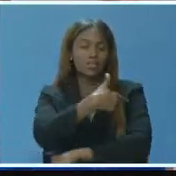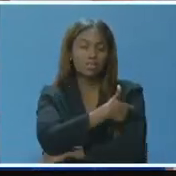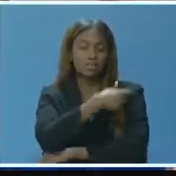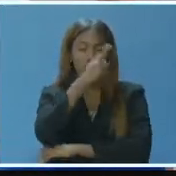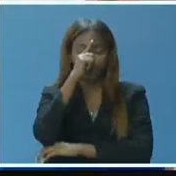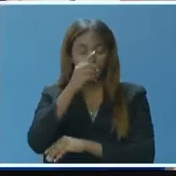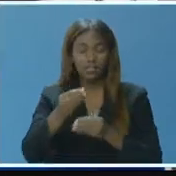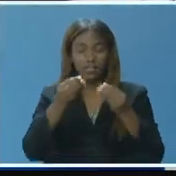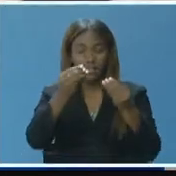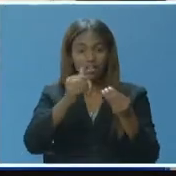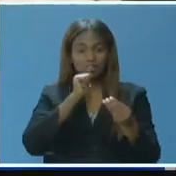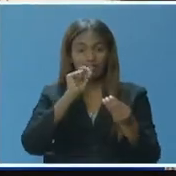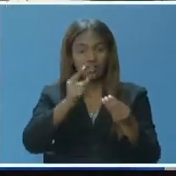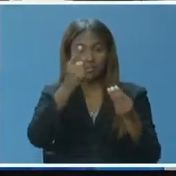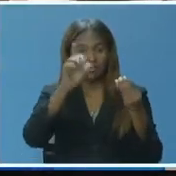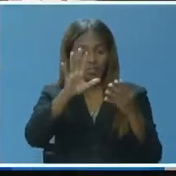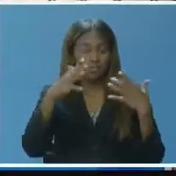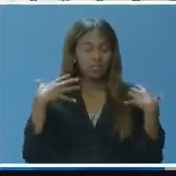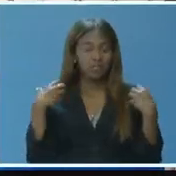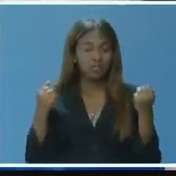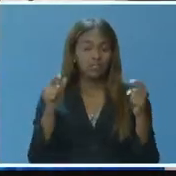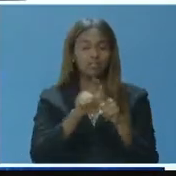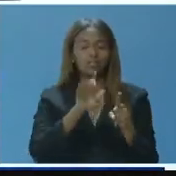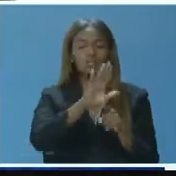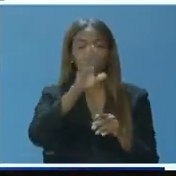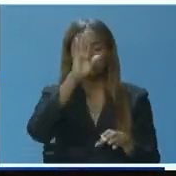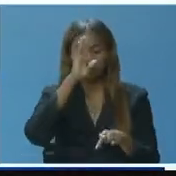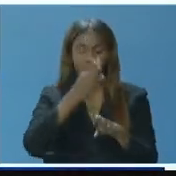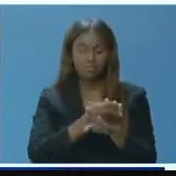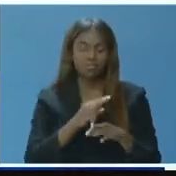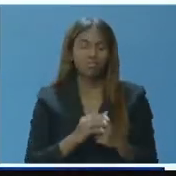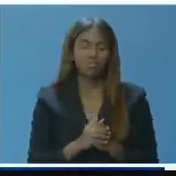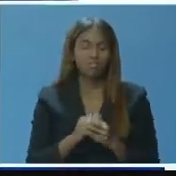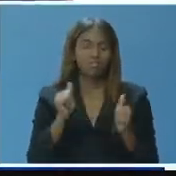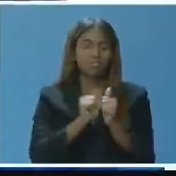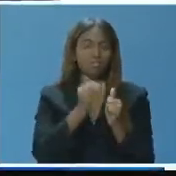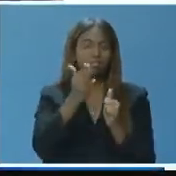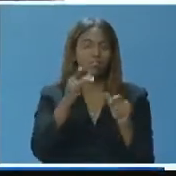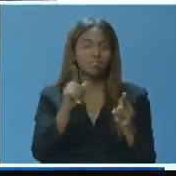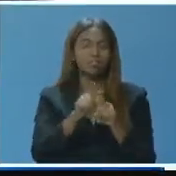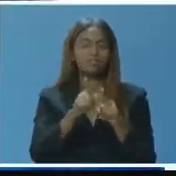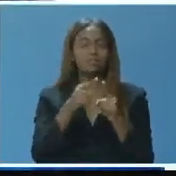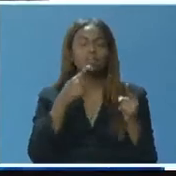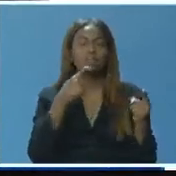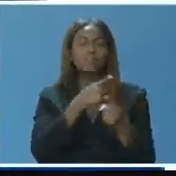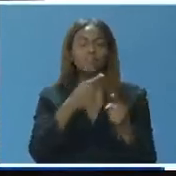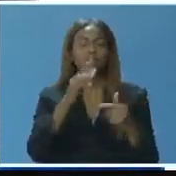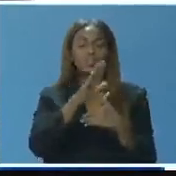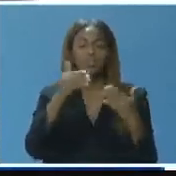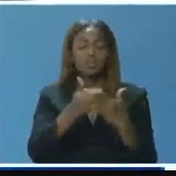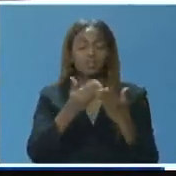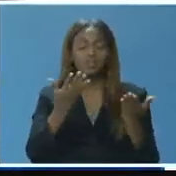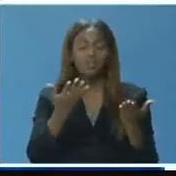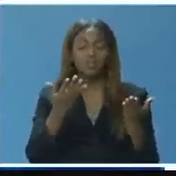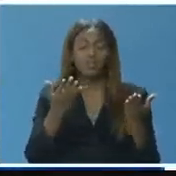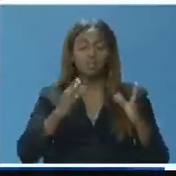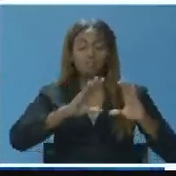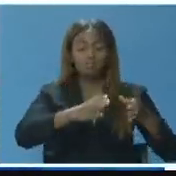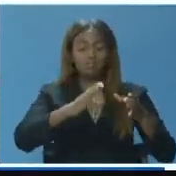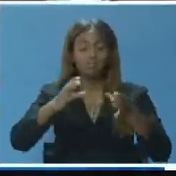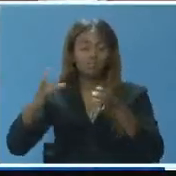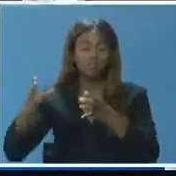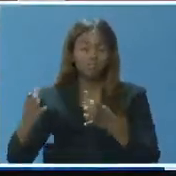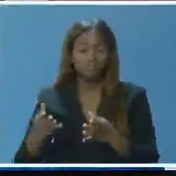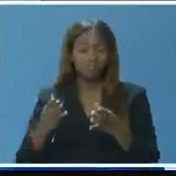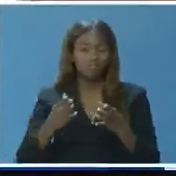no solamente su salud, sino la de sus hijos. En ese sentido, anunció que en todas las regiones y distritos